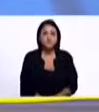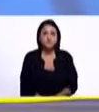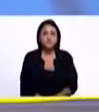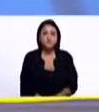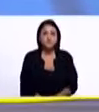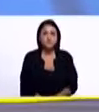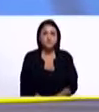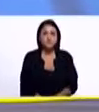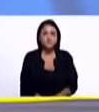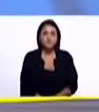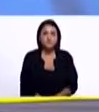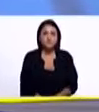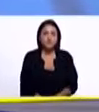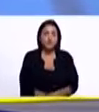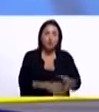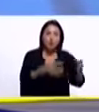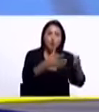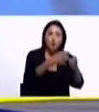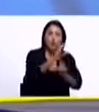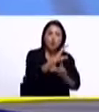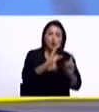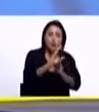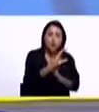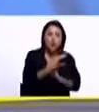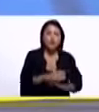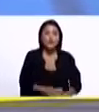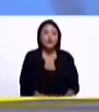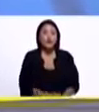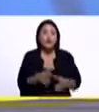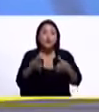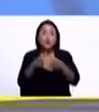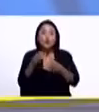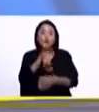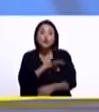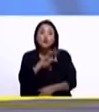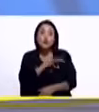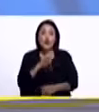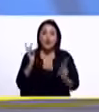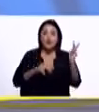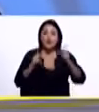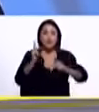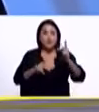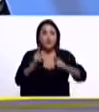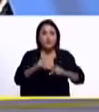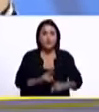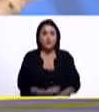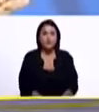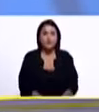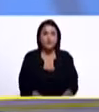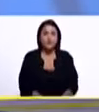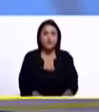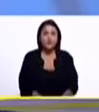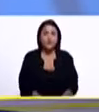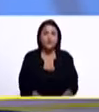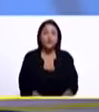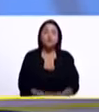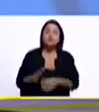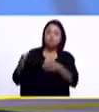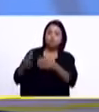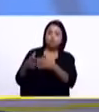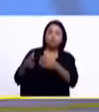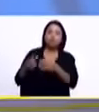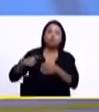A todos los sectores culturales, a todos los movimientos sociales presentes, al gran polo patriótico